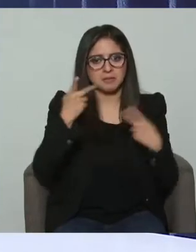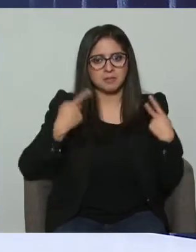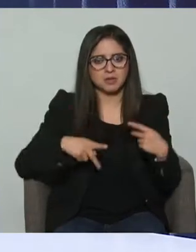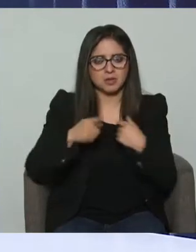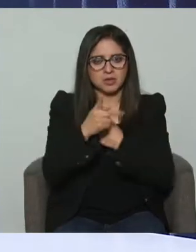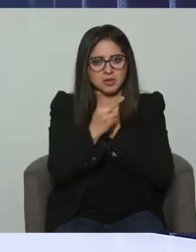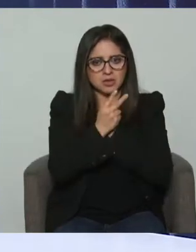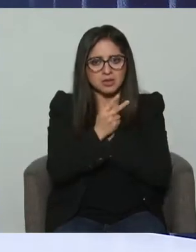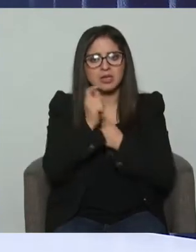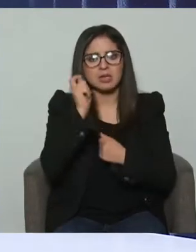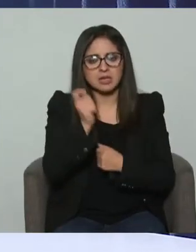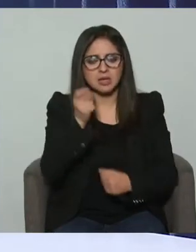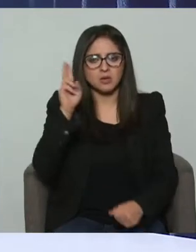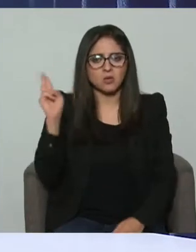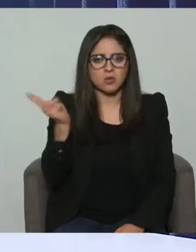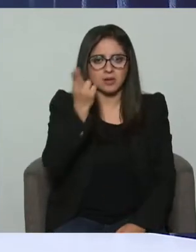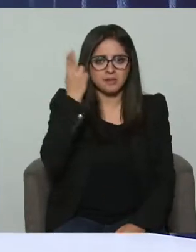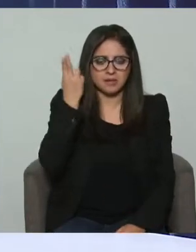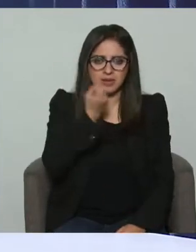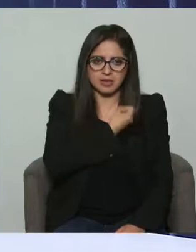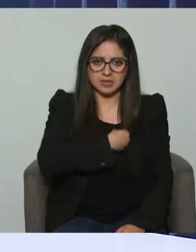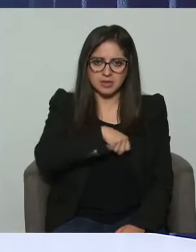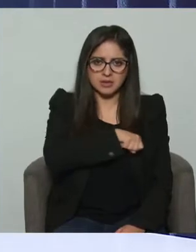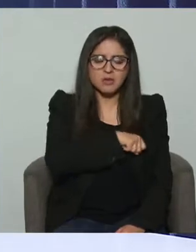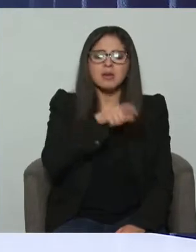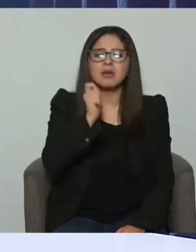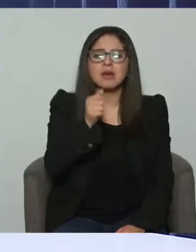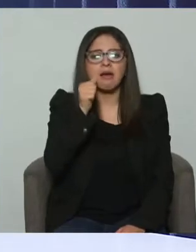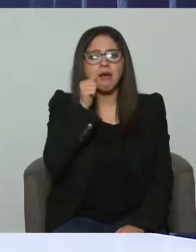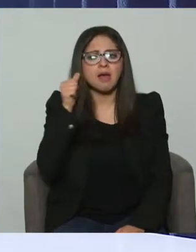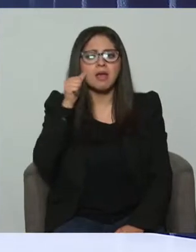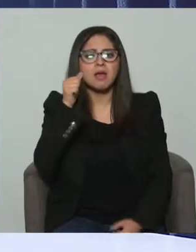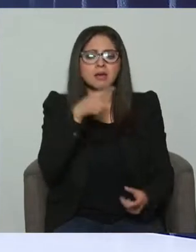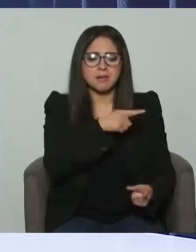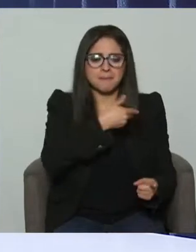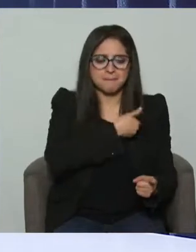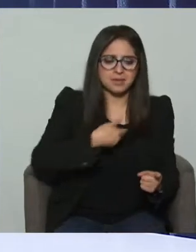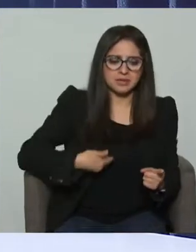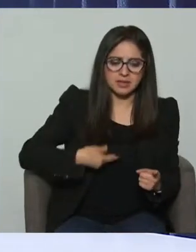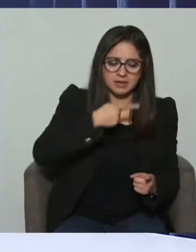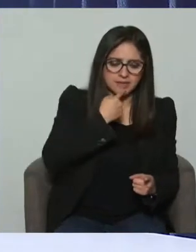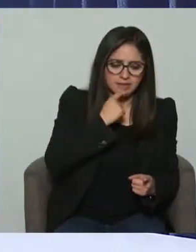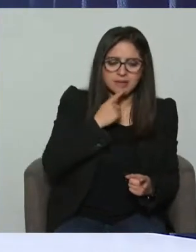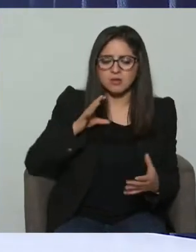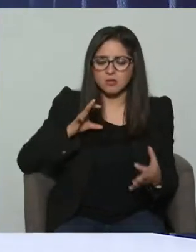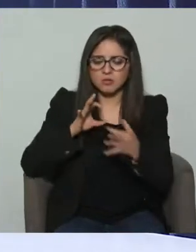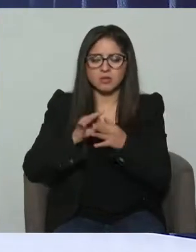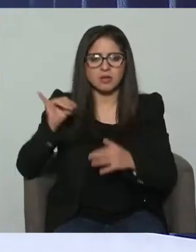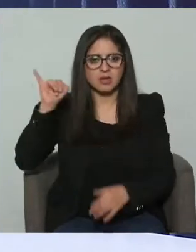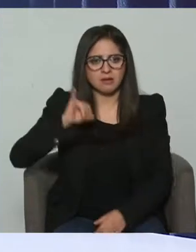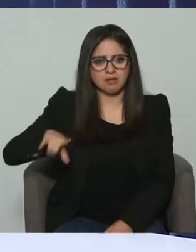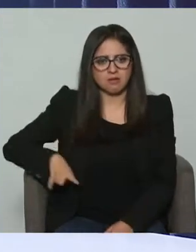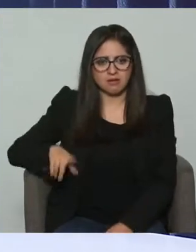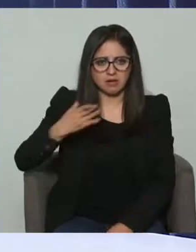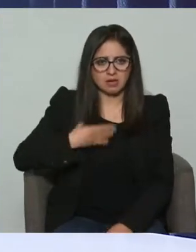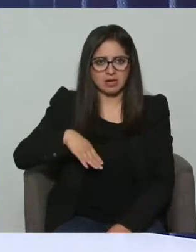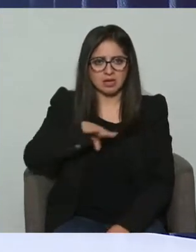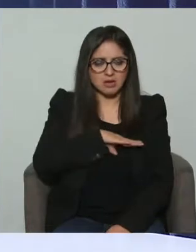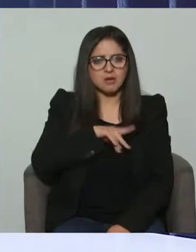la Universidad de la Salud del día de ayer, en que el presidente junto con la doctora Claudia Sheinbaum presentaron este